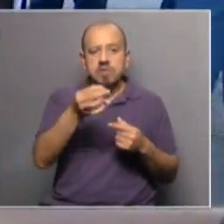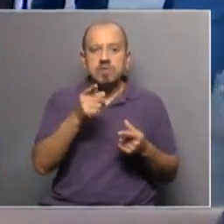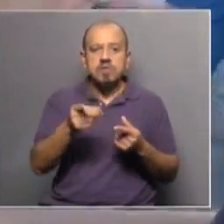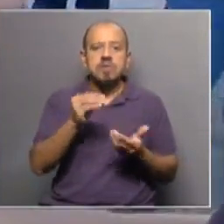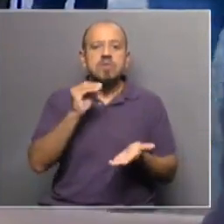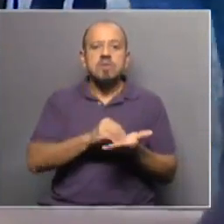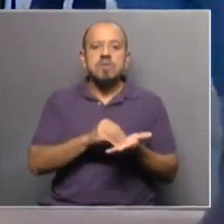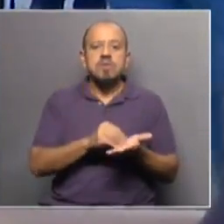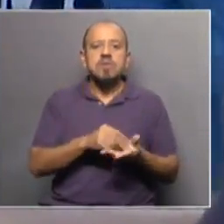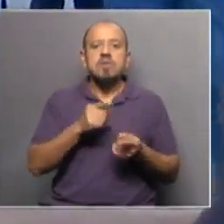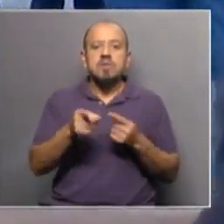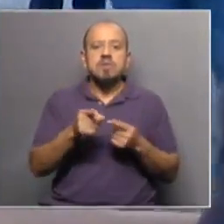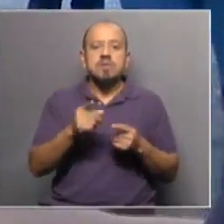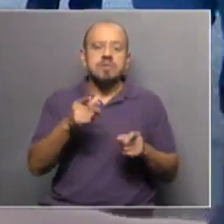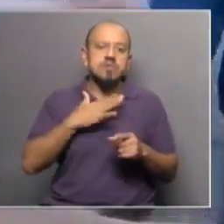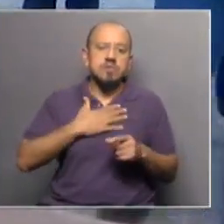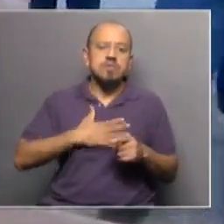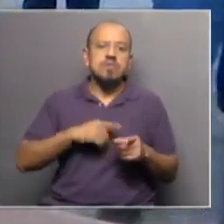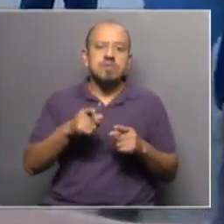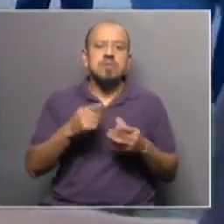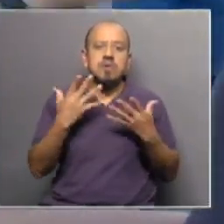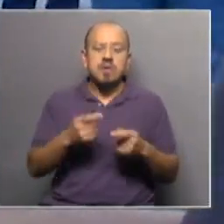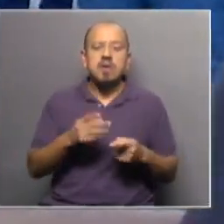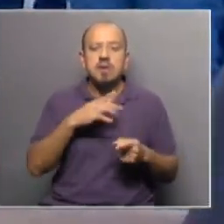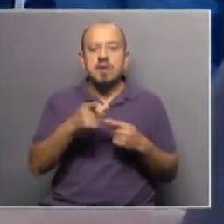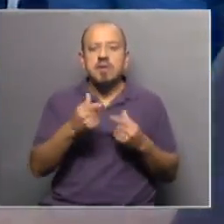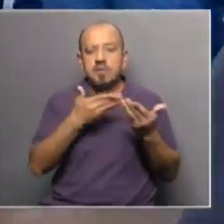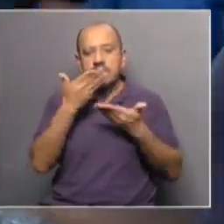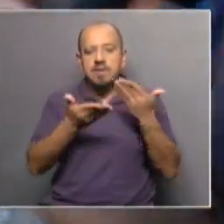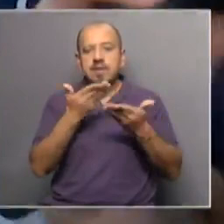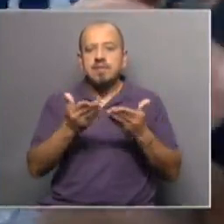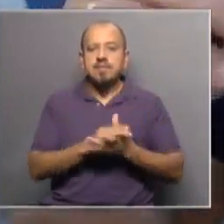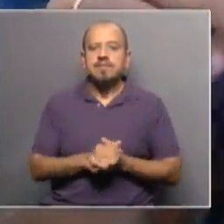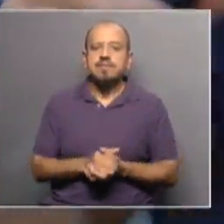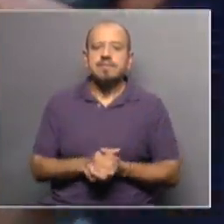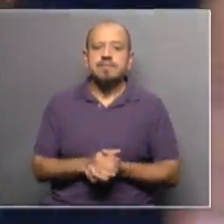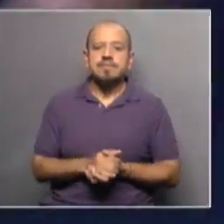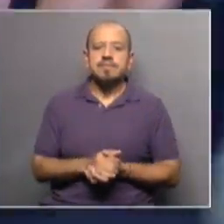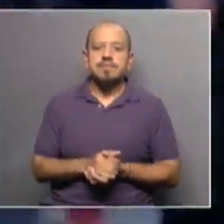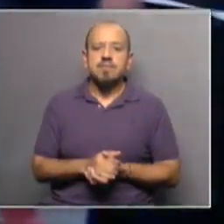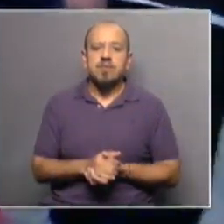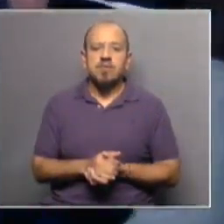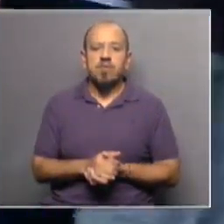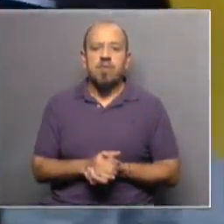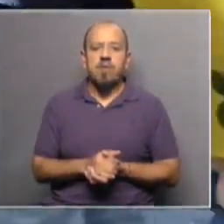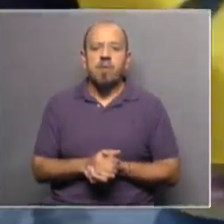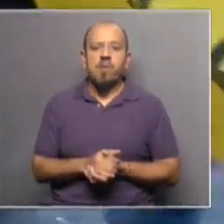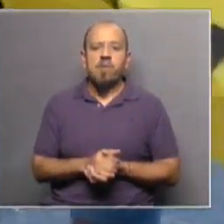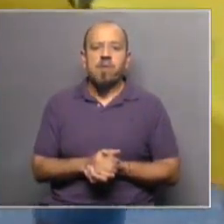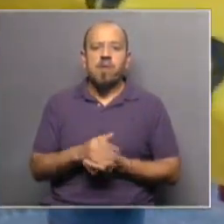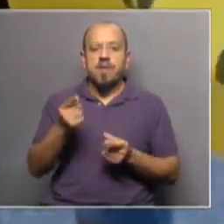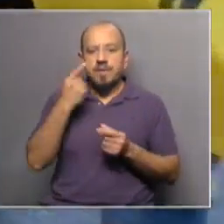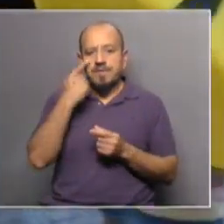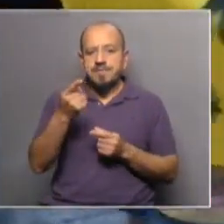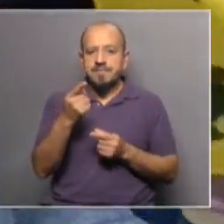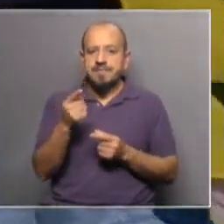marcamos, y eso, bueno, eso a ellos les da la tranquilidad de que lo que quieren decir es lo que van a cantar. Está perfecto. Vení, síganme, acompáñenme porque vamos a estar